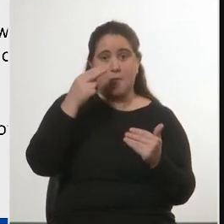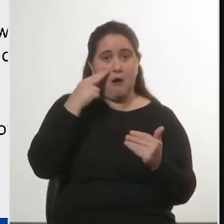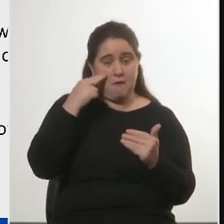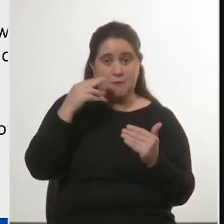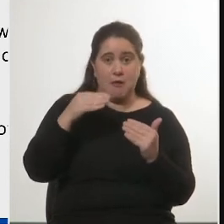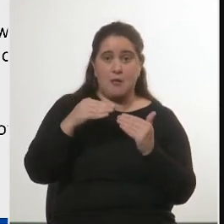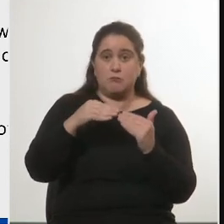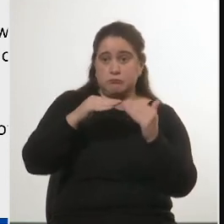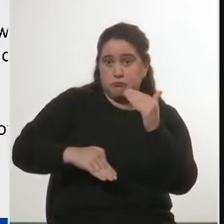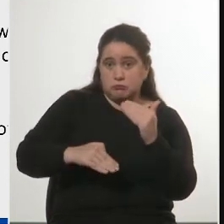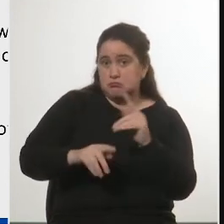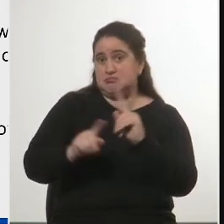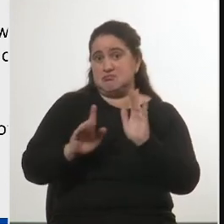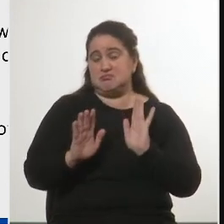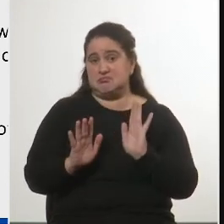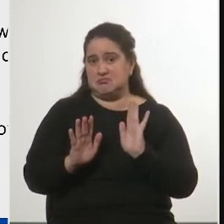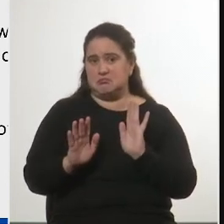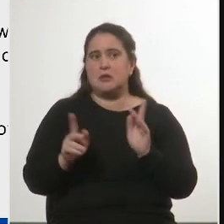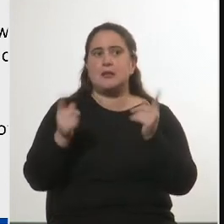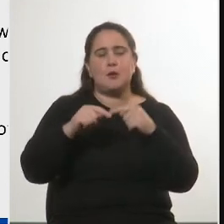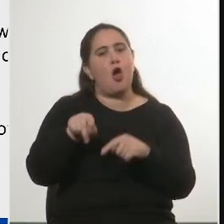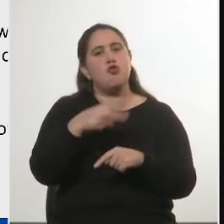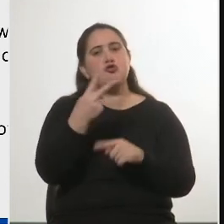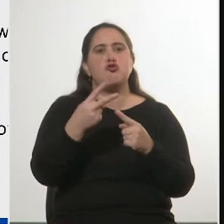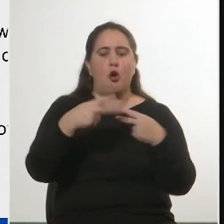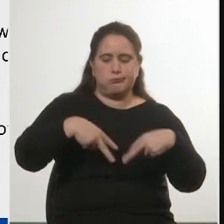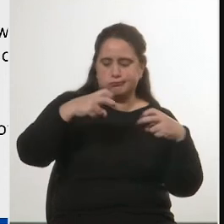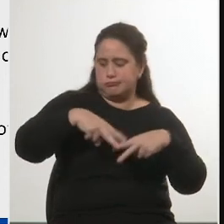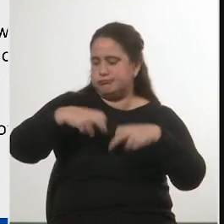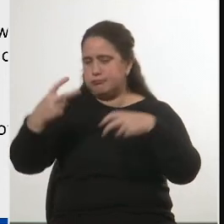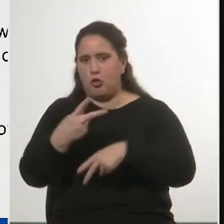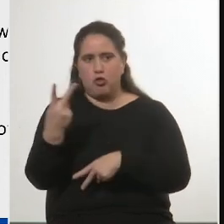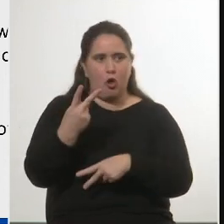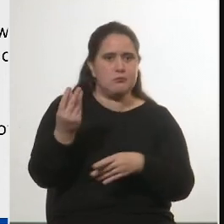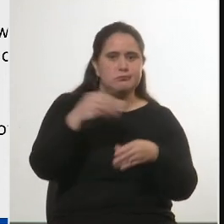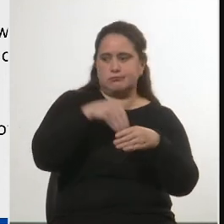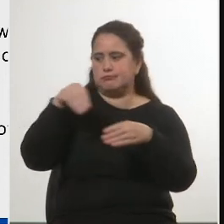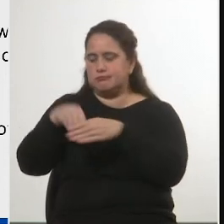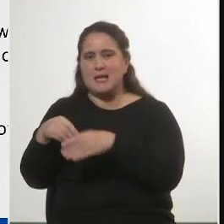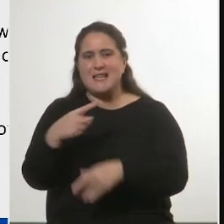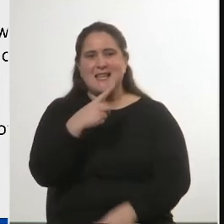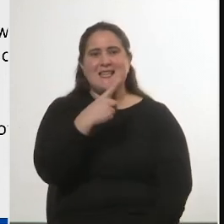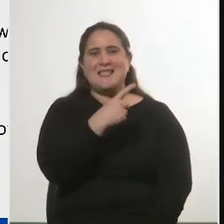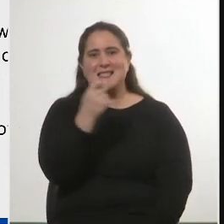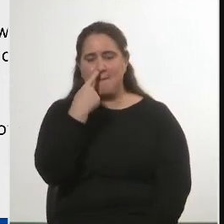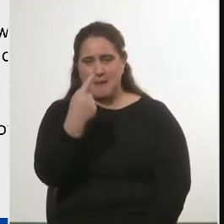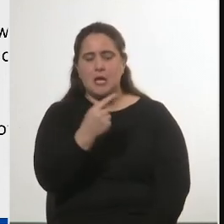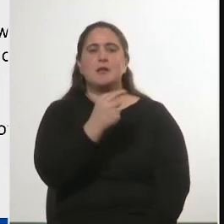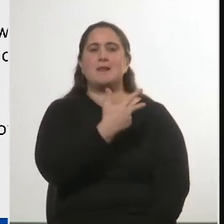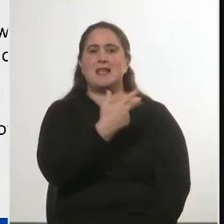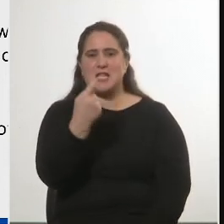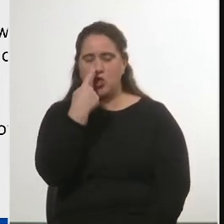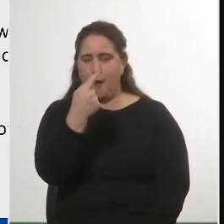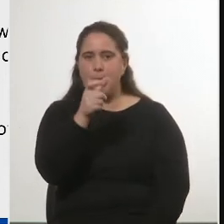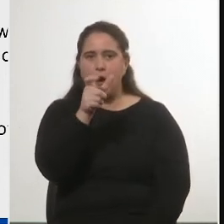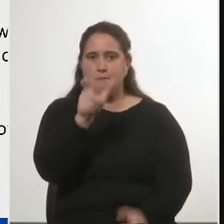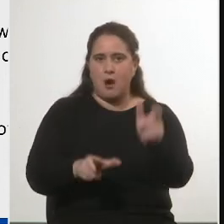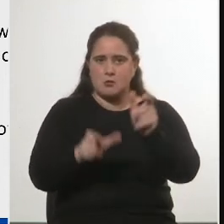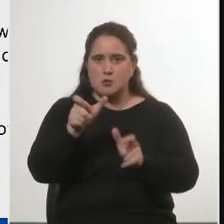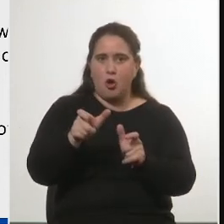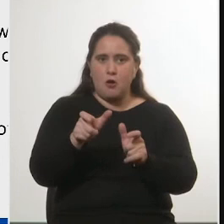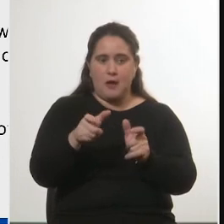2 estudios epidemiológicos más grandes que incluyen 100.000 y 300.000